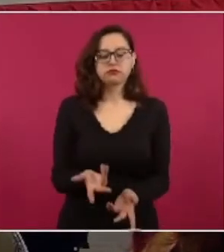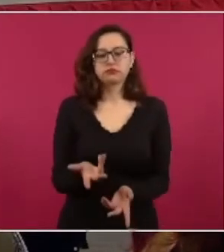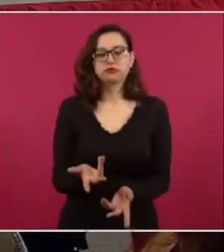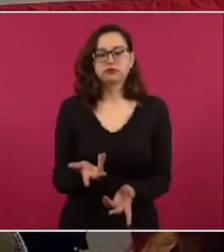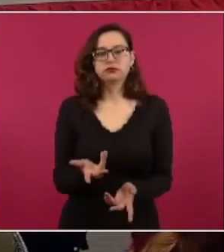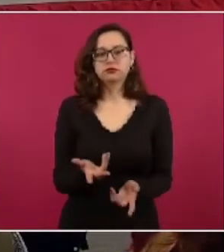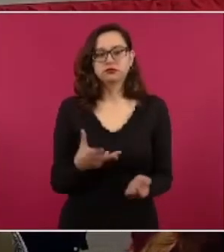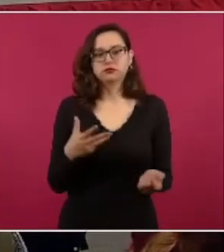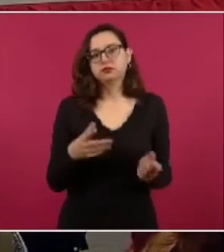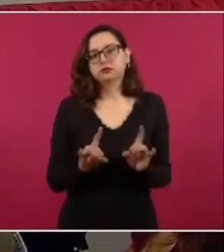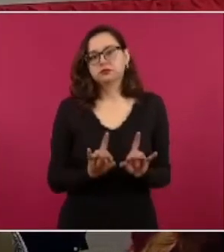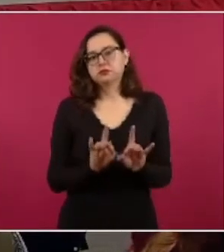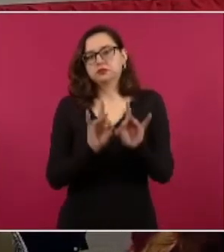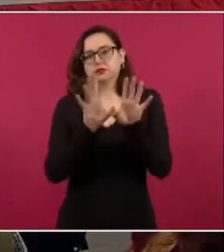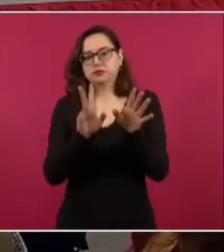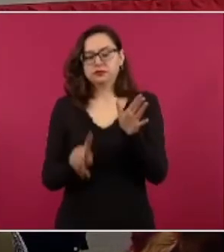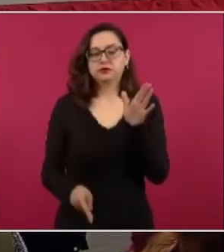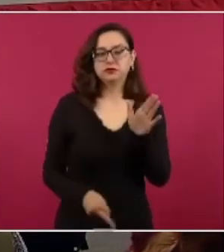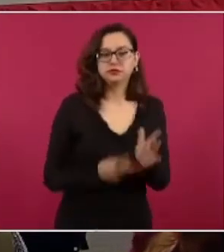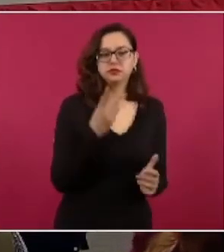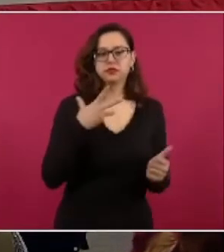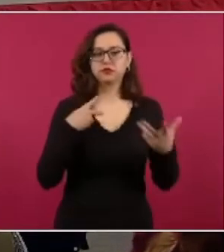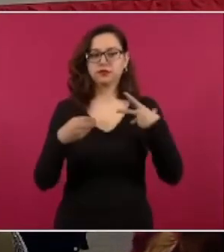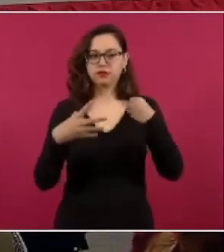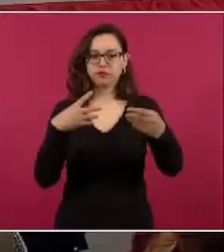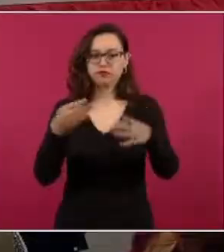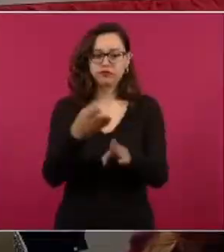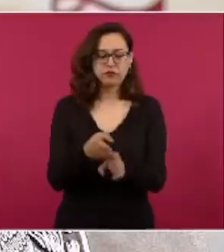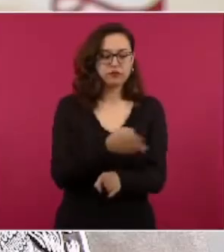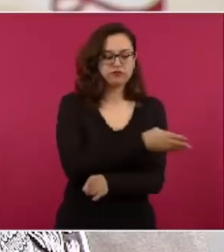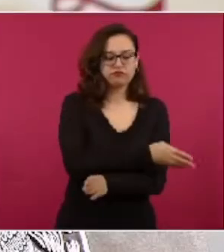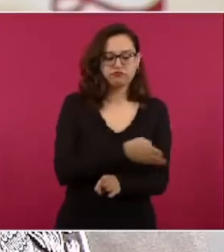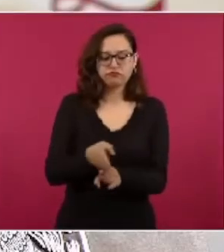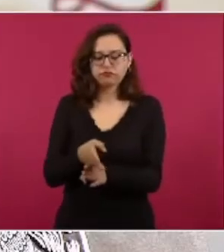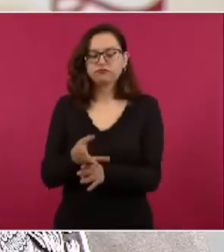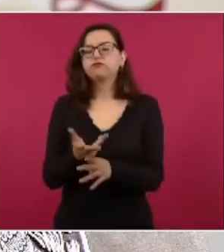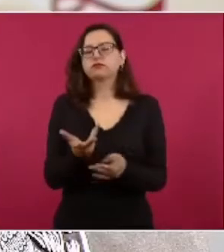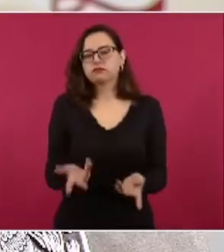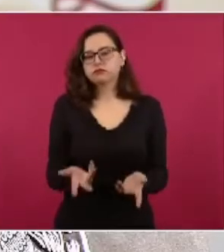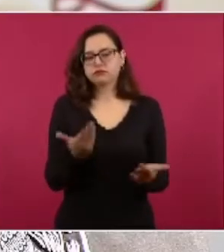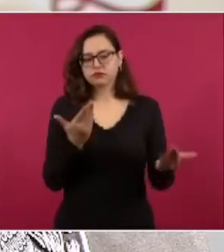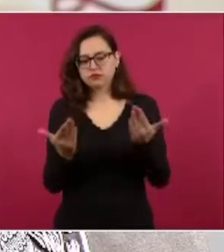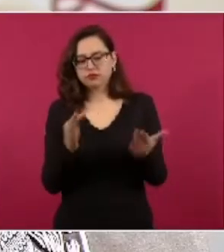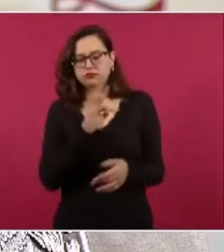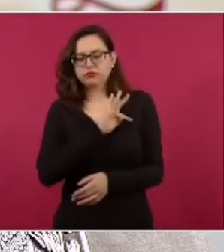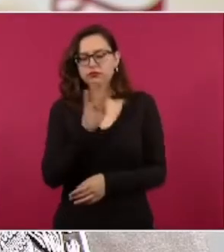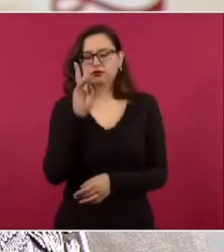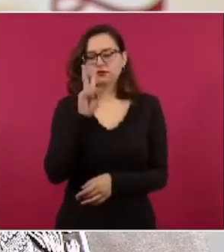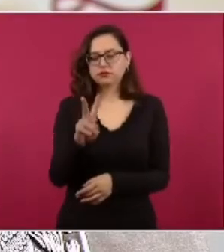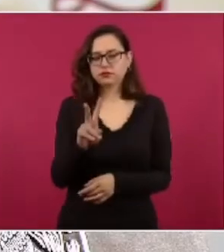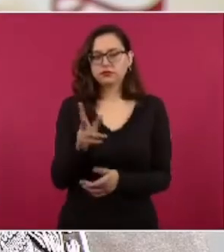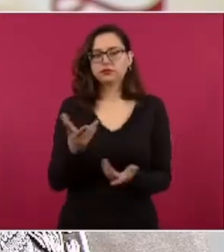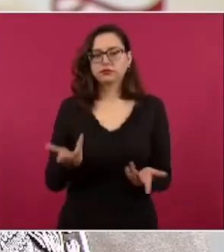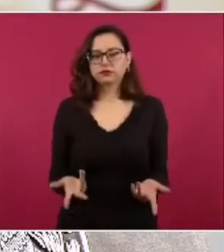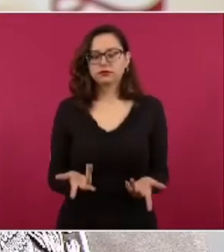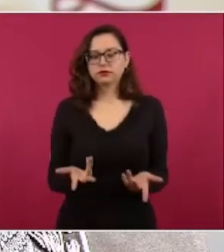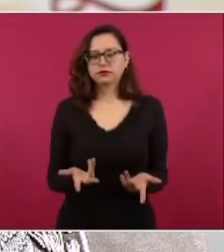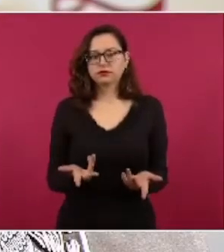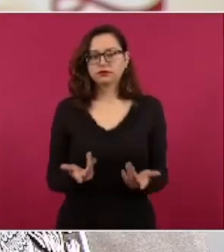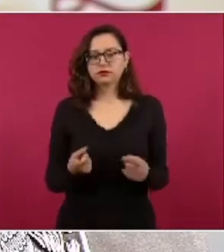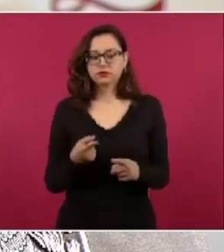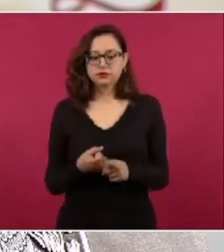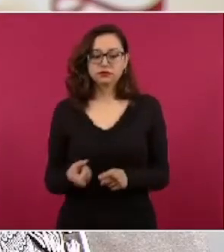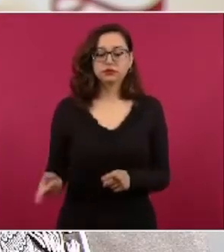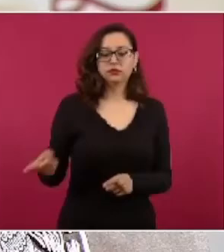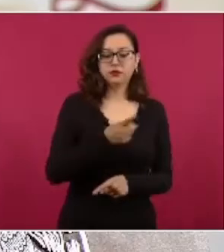interepidémicos o interciclo epidémico. Como ya señalábamos la semana pasada, estábamos por debajo del ACME, del punto máximo